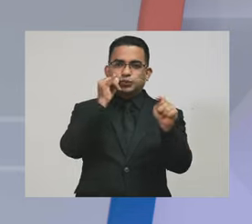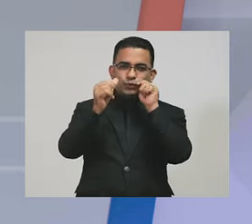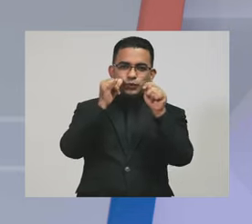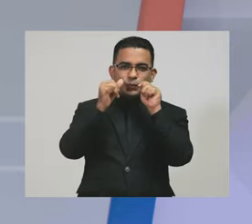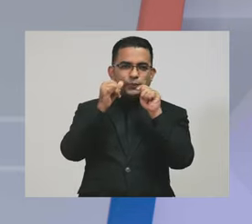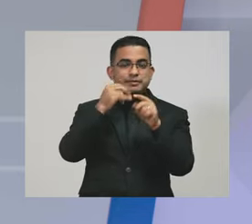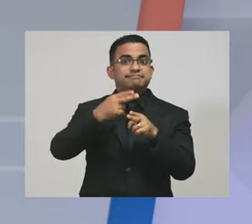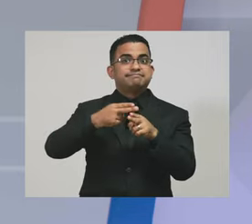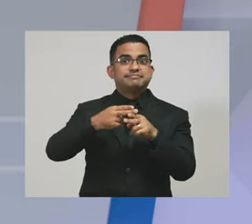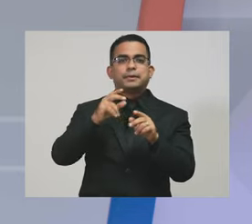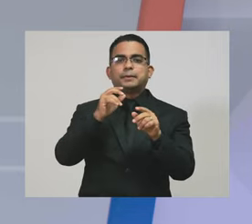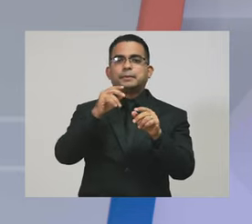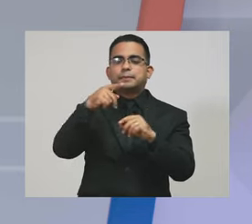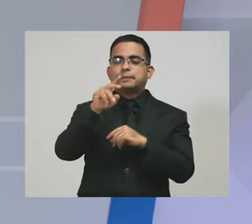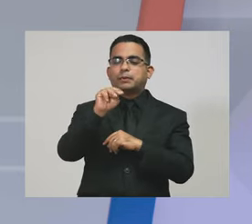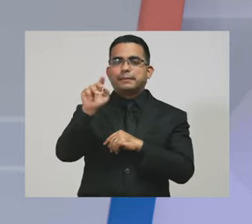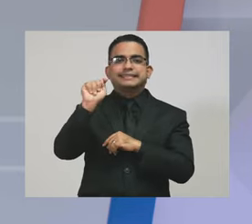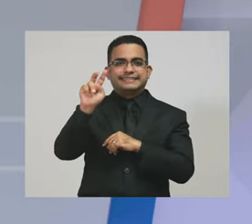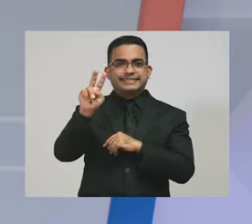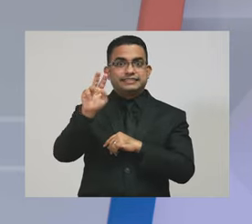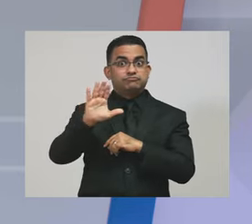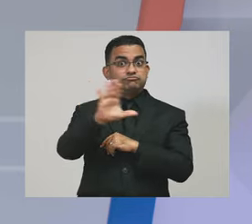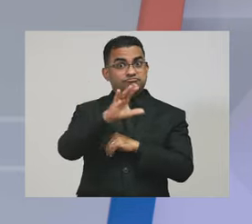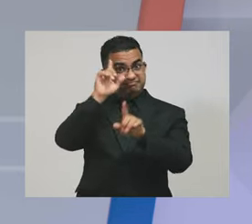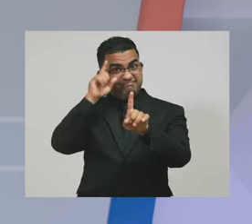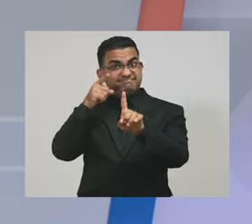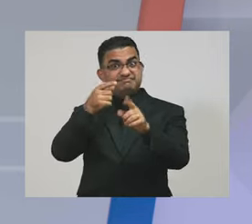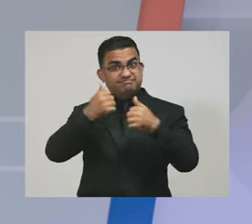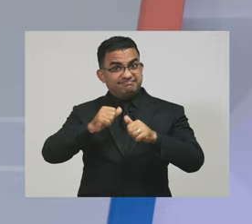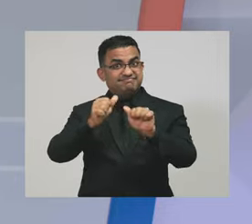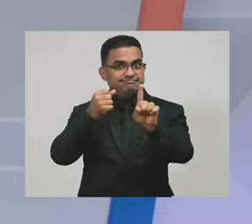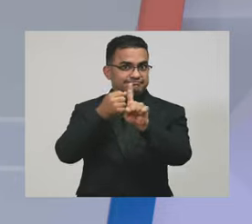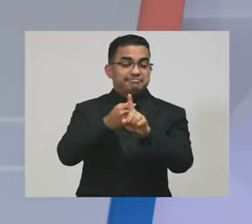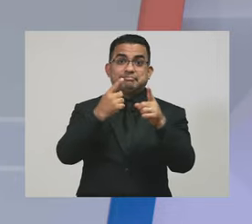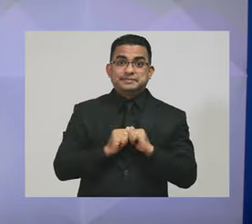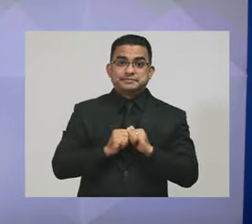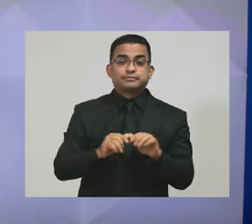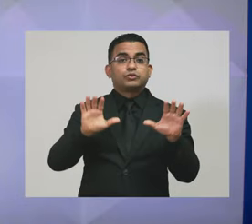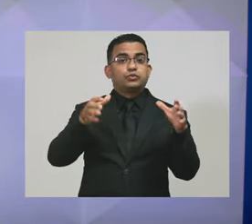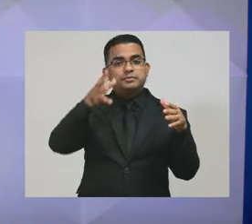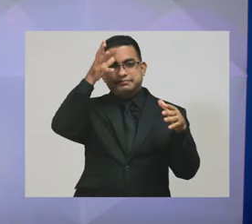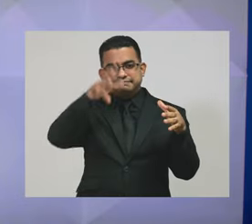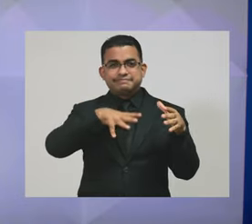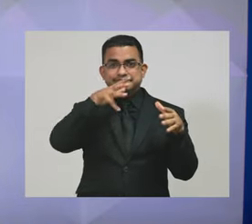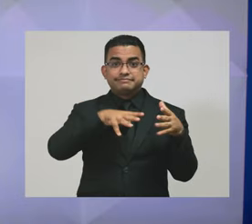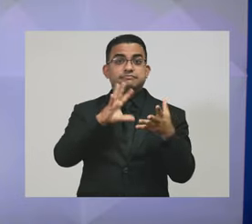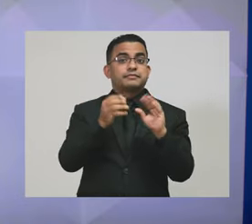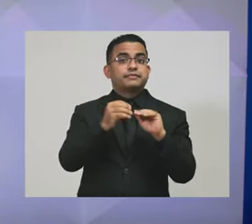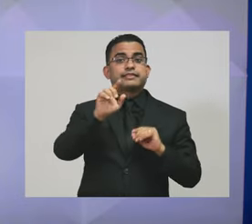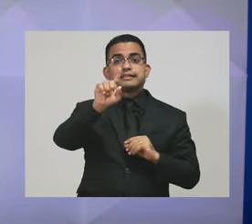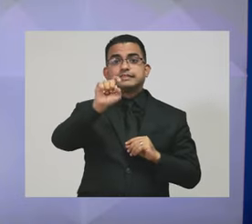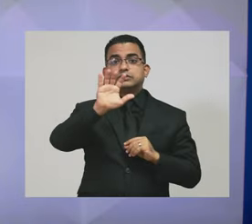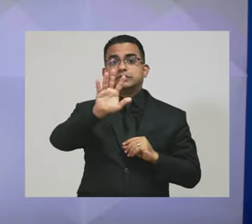vivo por nuestro canal de youtube pucamaima tv el día en que tu esfuerzo se hizo realidad hoy un nuevo grupo de